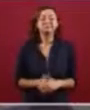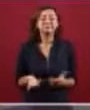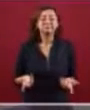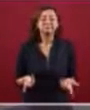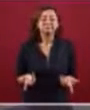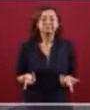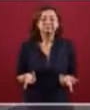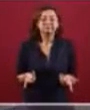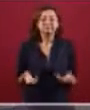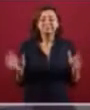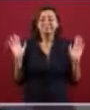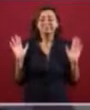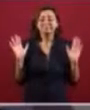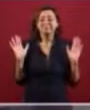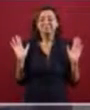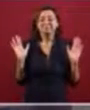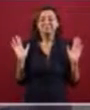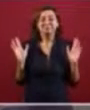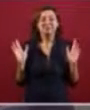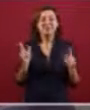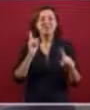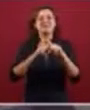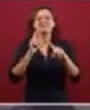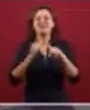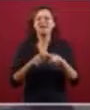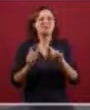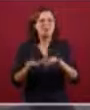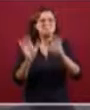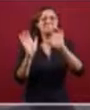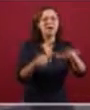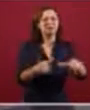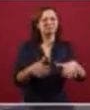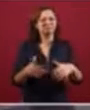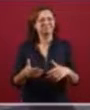¿quién sabe por qué hicieron esto?